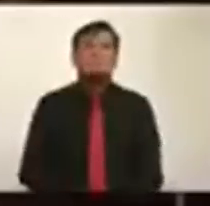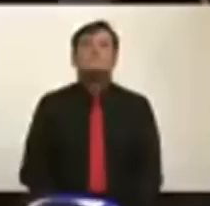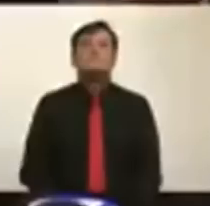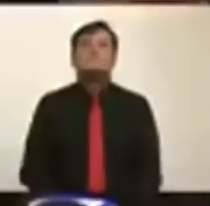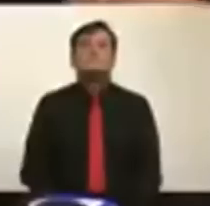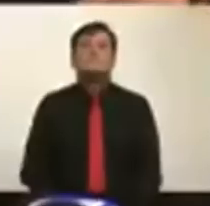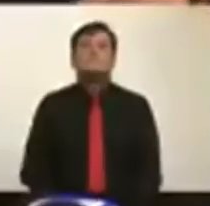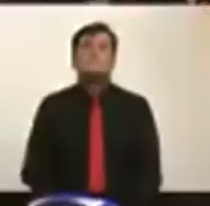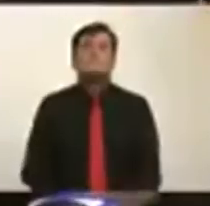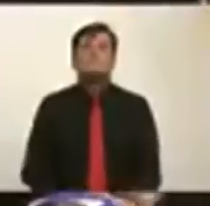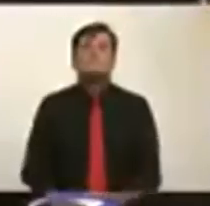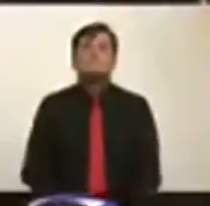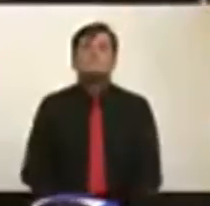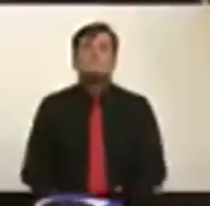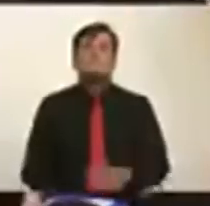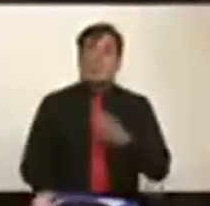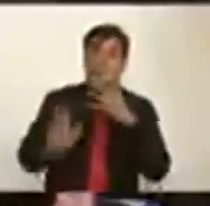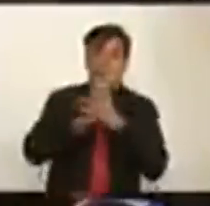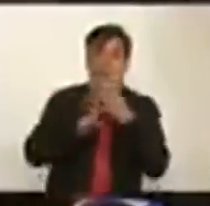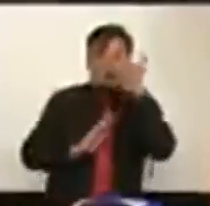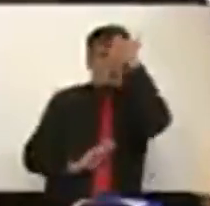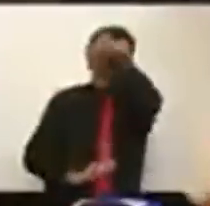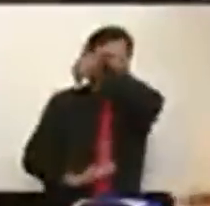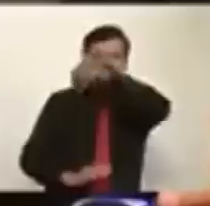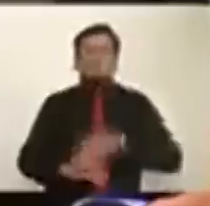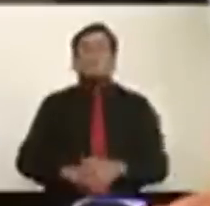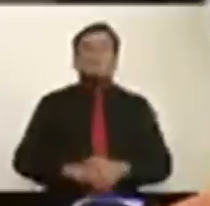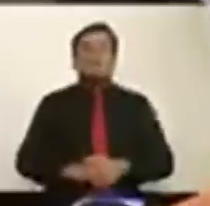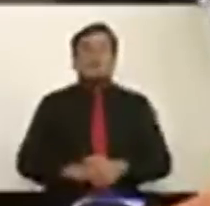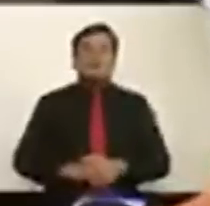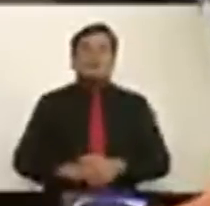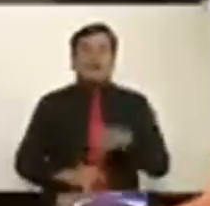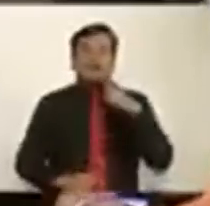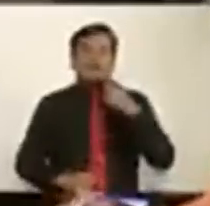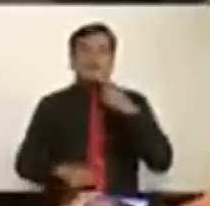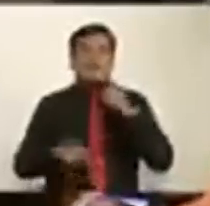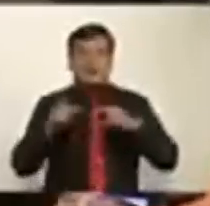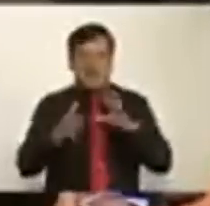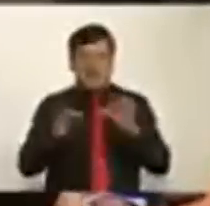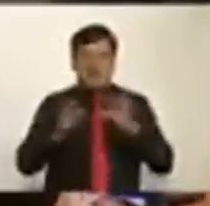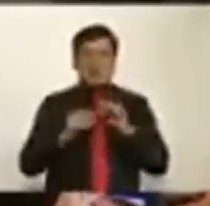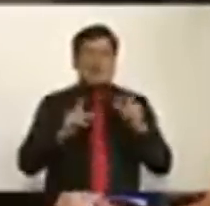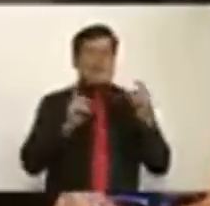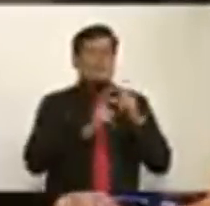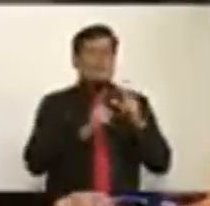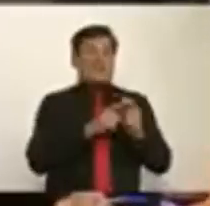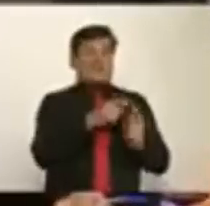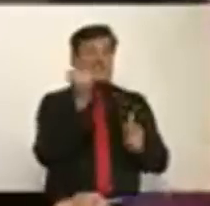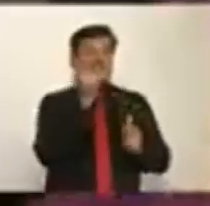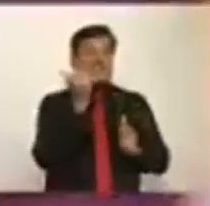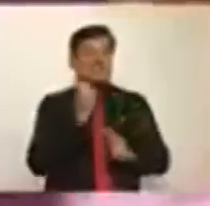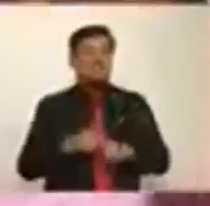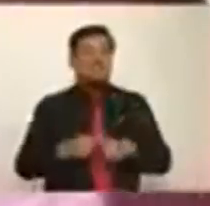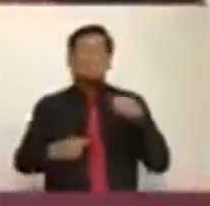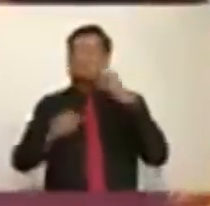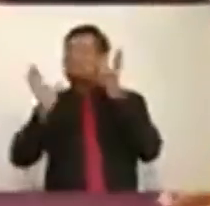Gracias, presidente. Hay el dicho popular dice: a palabras necias, oídos